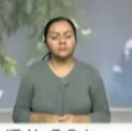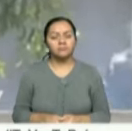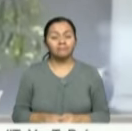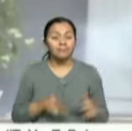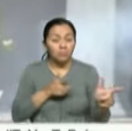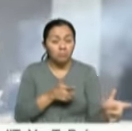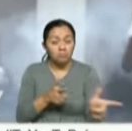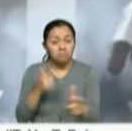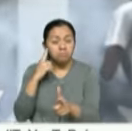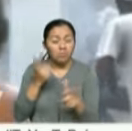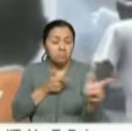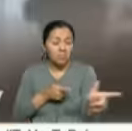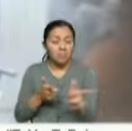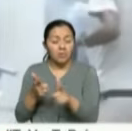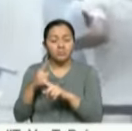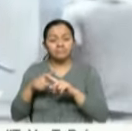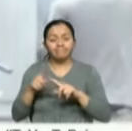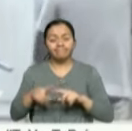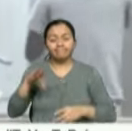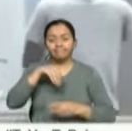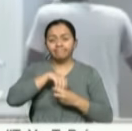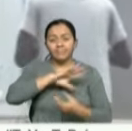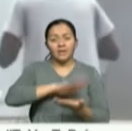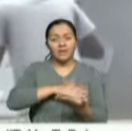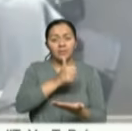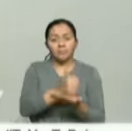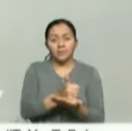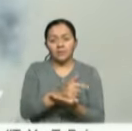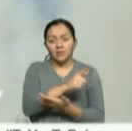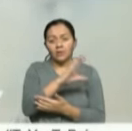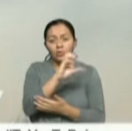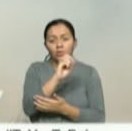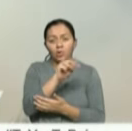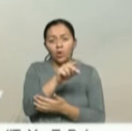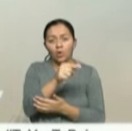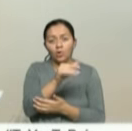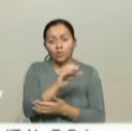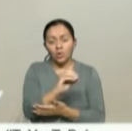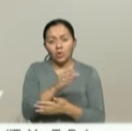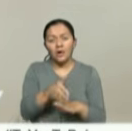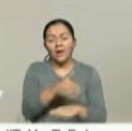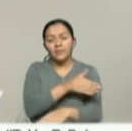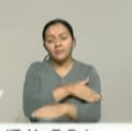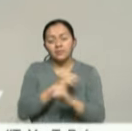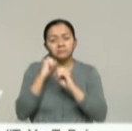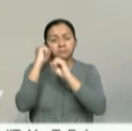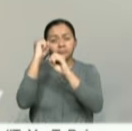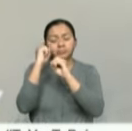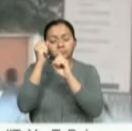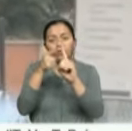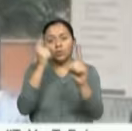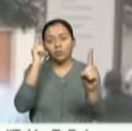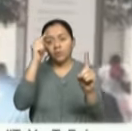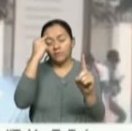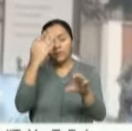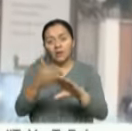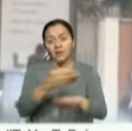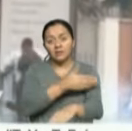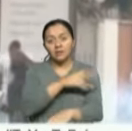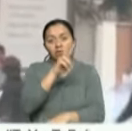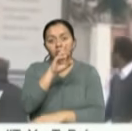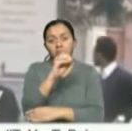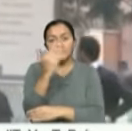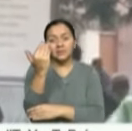Estos son los peores disturbios registrados en la capital de la República Democrática del Congo desde las manifestaciones contra el gobierno en enero de